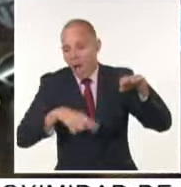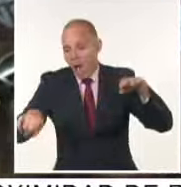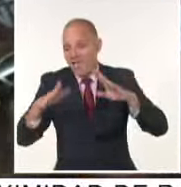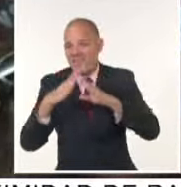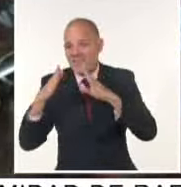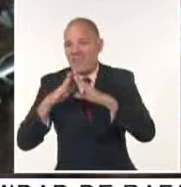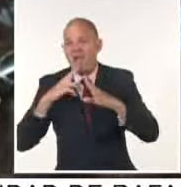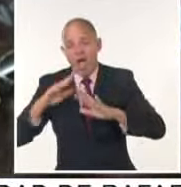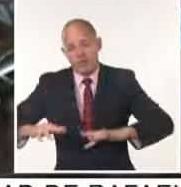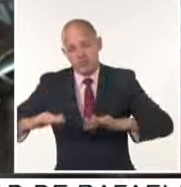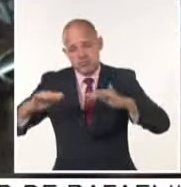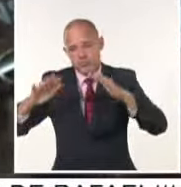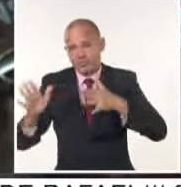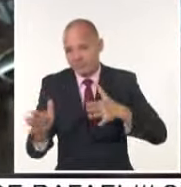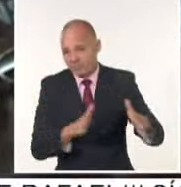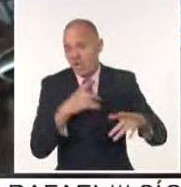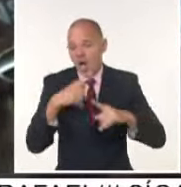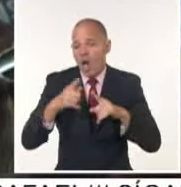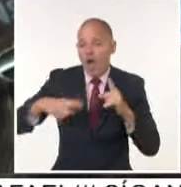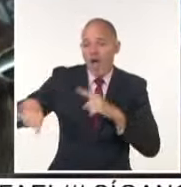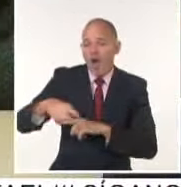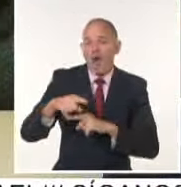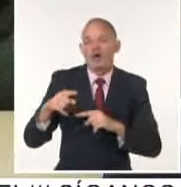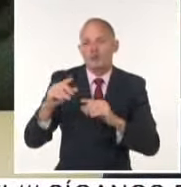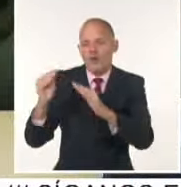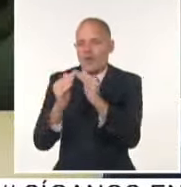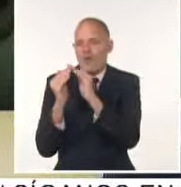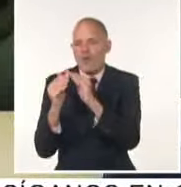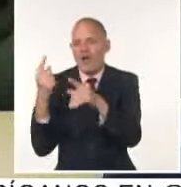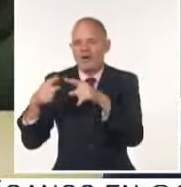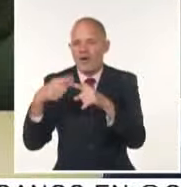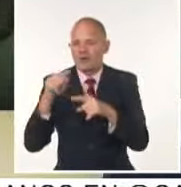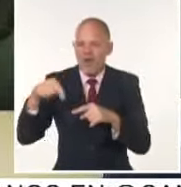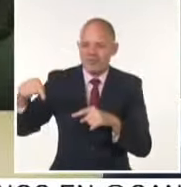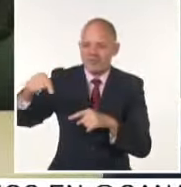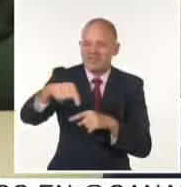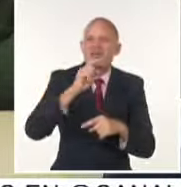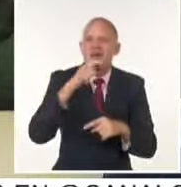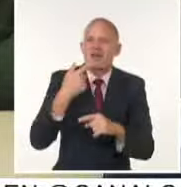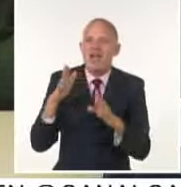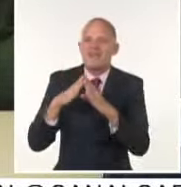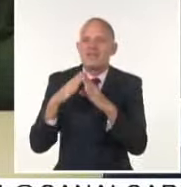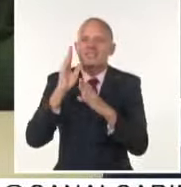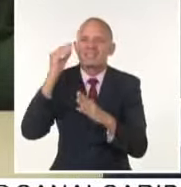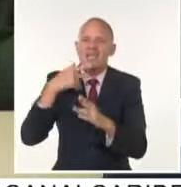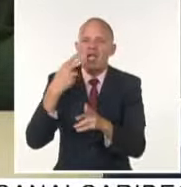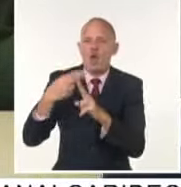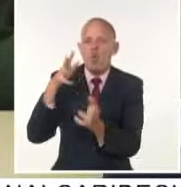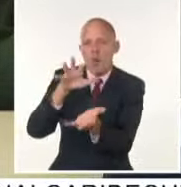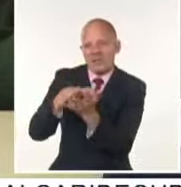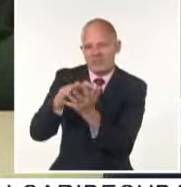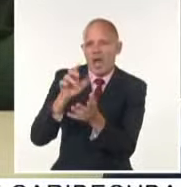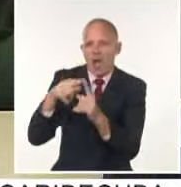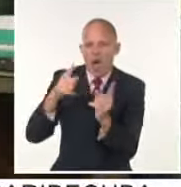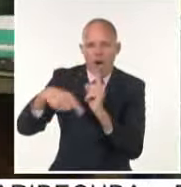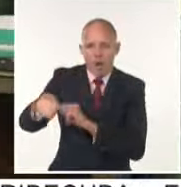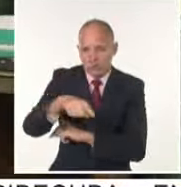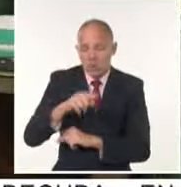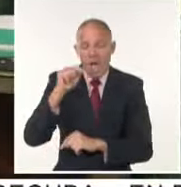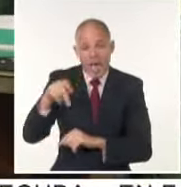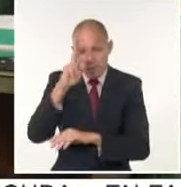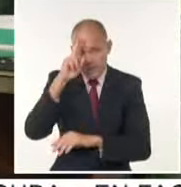guasasa cocodrilo y Santo Tomás envían médico agua potable y alimentos suficientes para enfrentar la situación